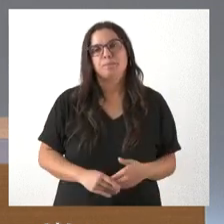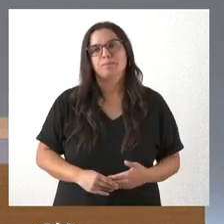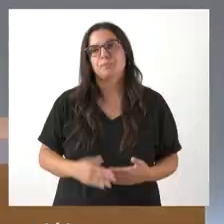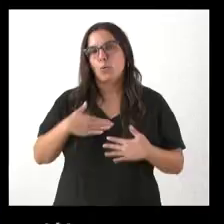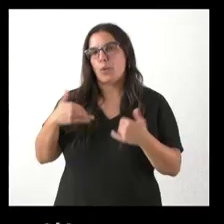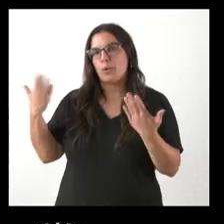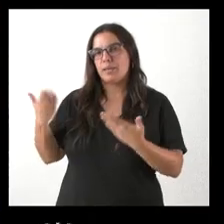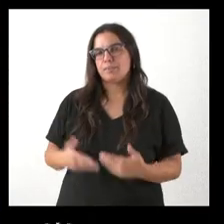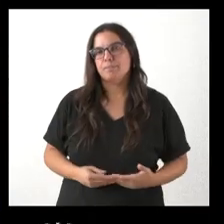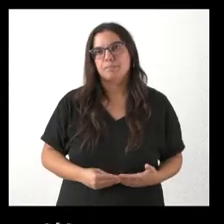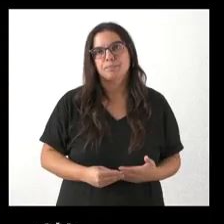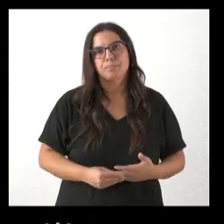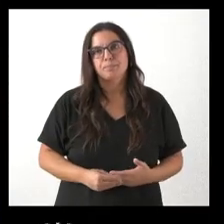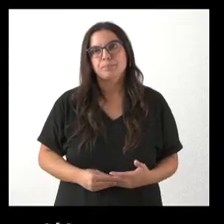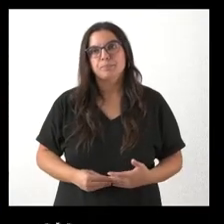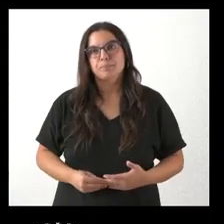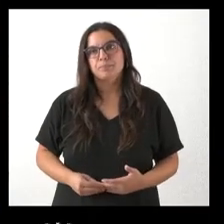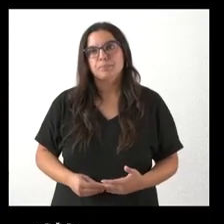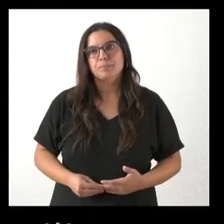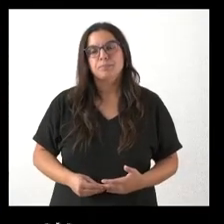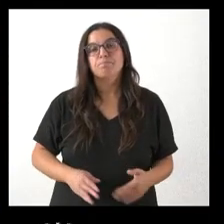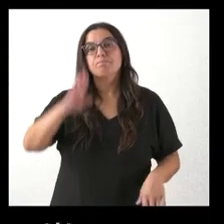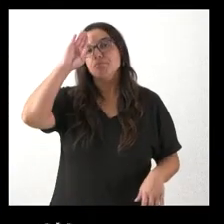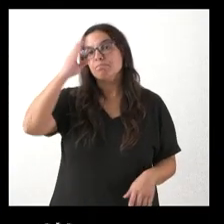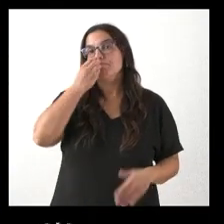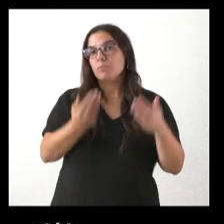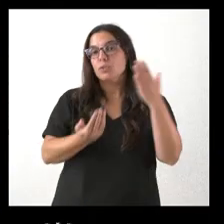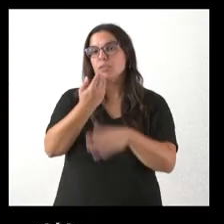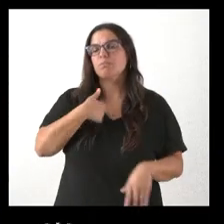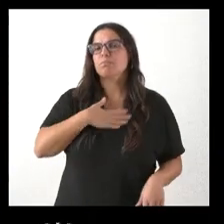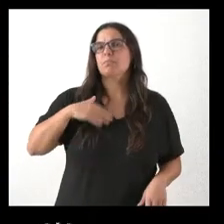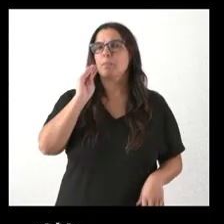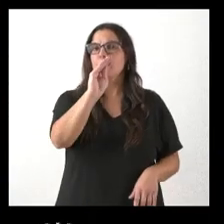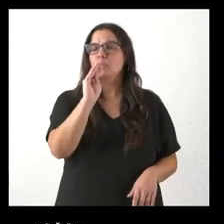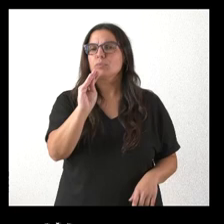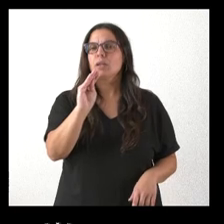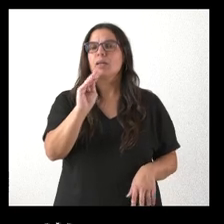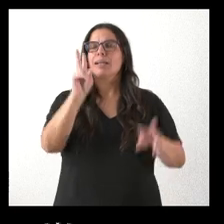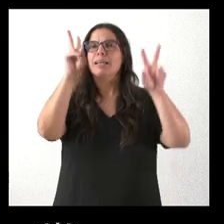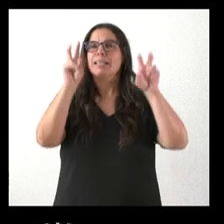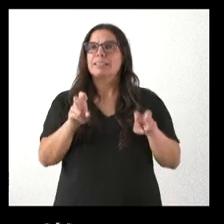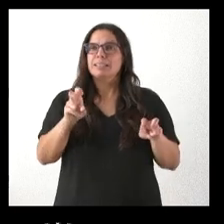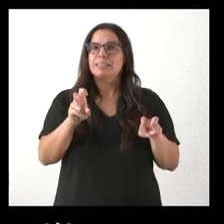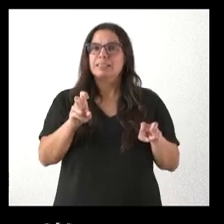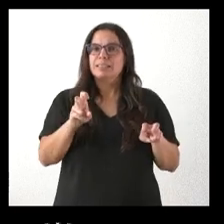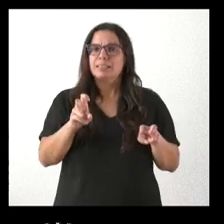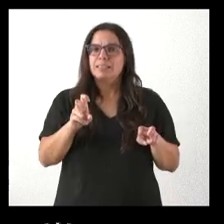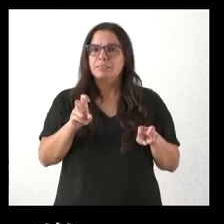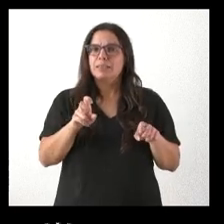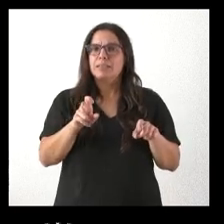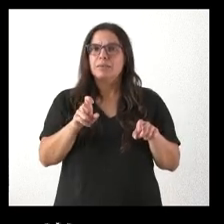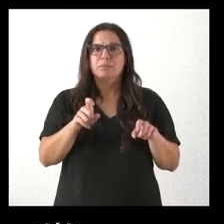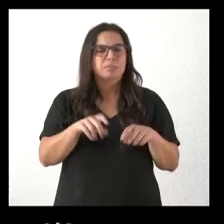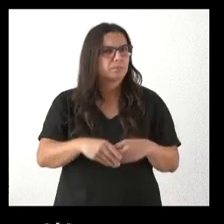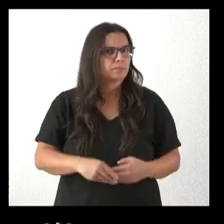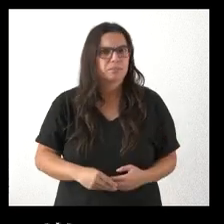César Hola buenos días yo quería preguntar en relación a la lección de villafranca de belgrafo como ser de las